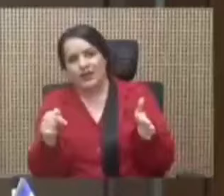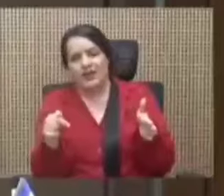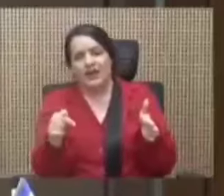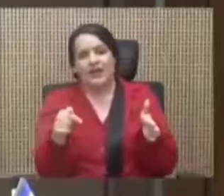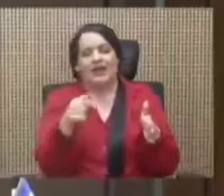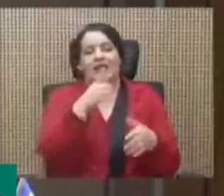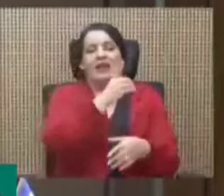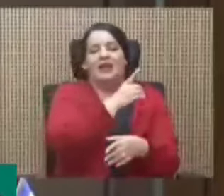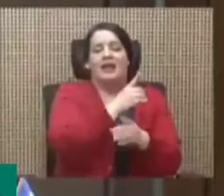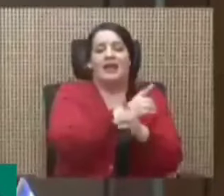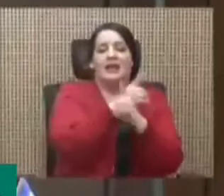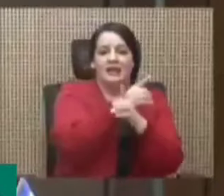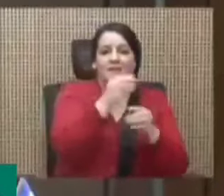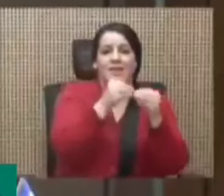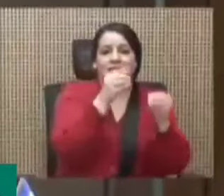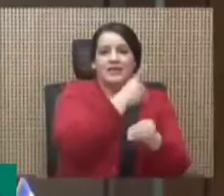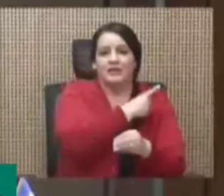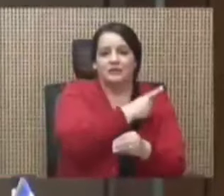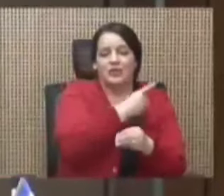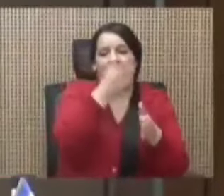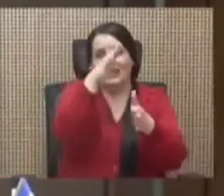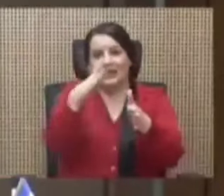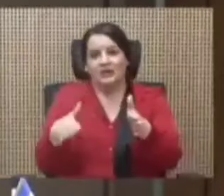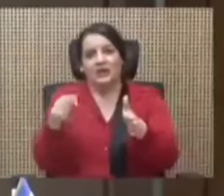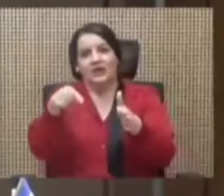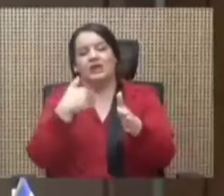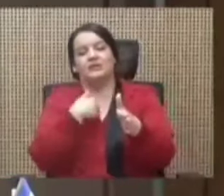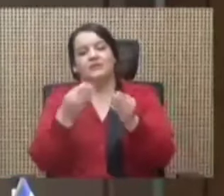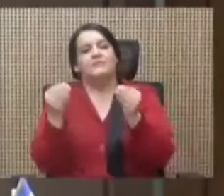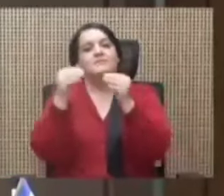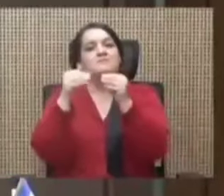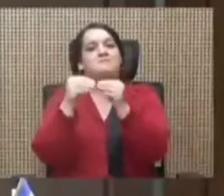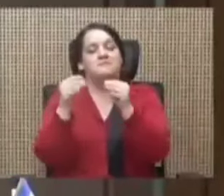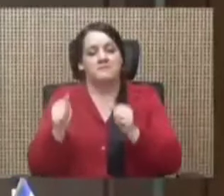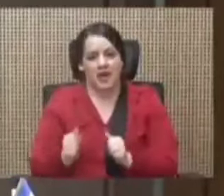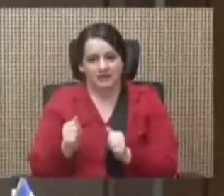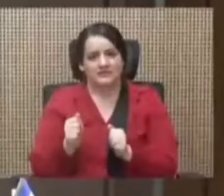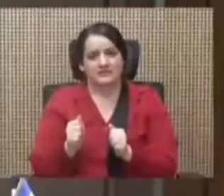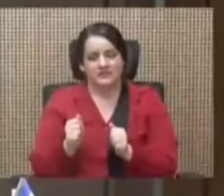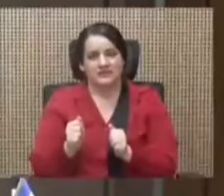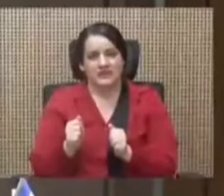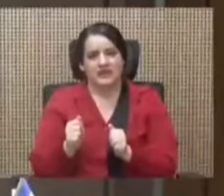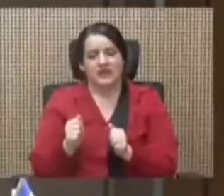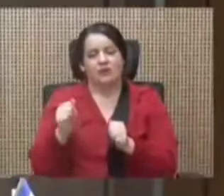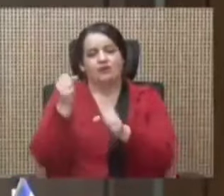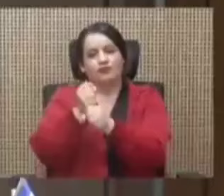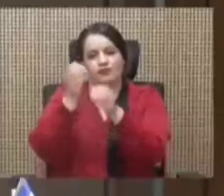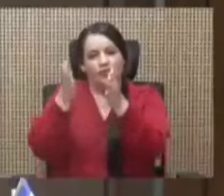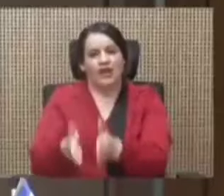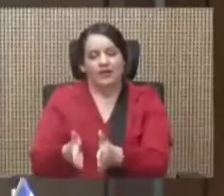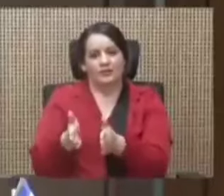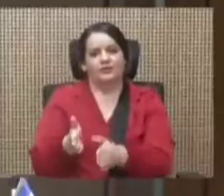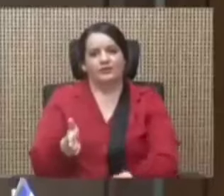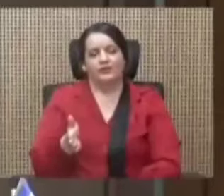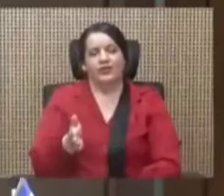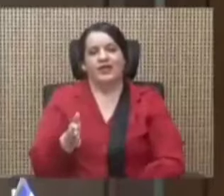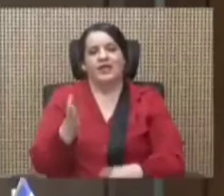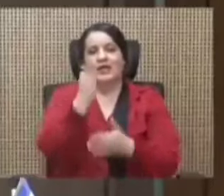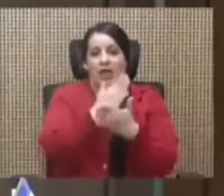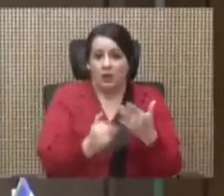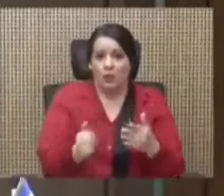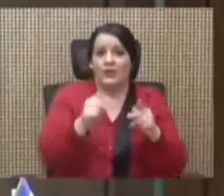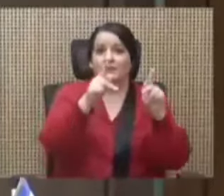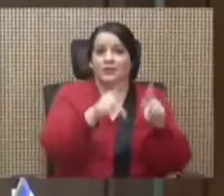propia Contraloría, que tiene muchísimo más funcionarios. Y bien jugosos los salarios, por cierto, de los funcionarios que están en la, de ciertos funcionarios que están en la